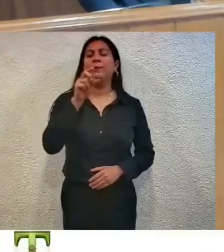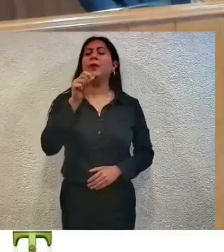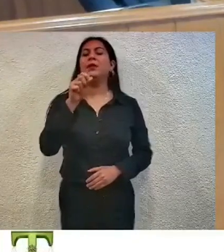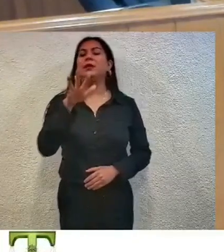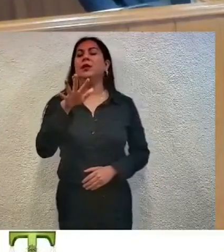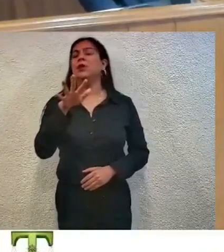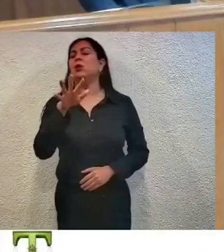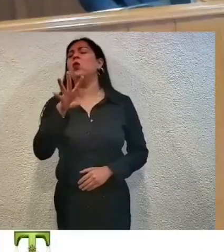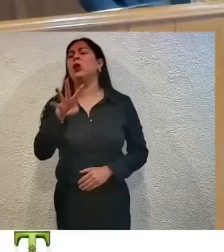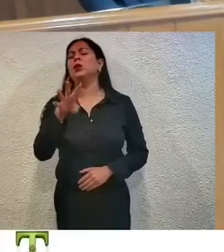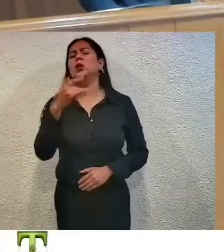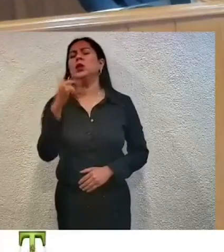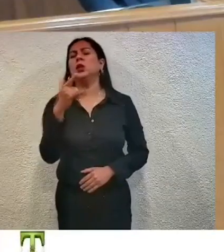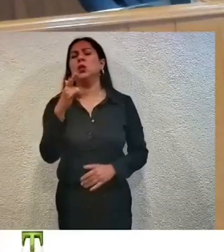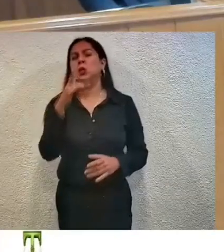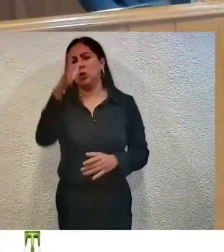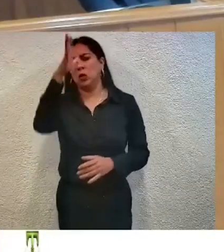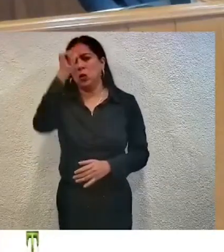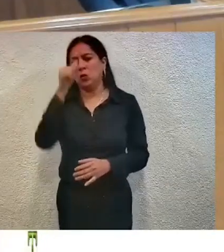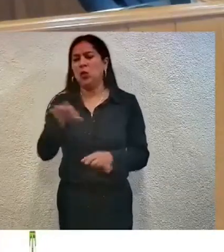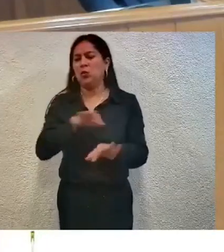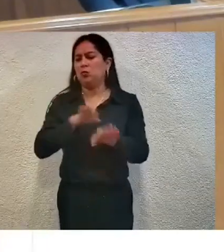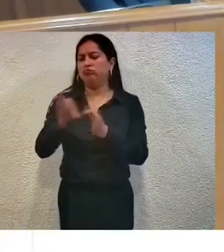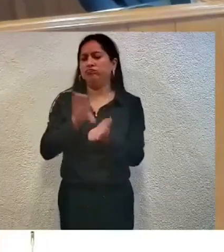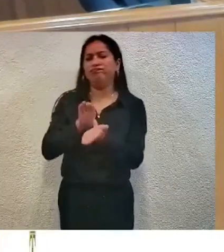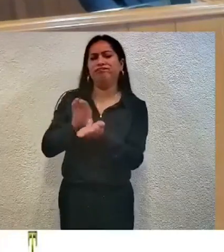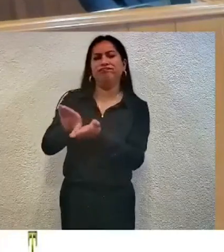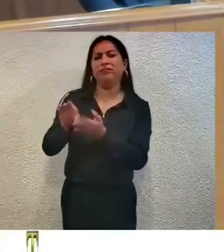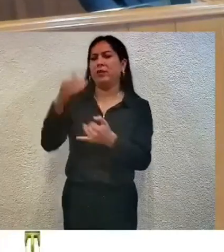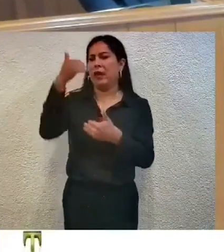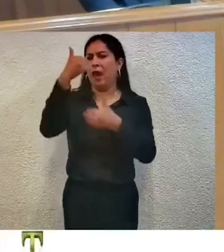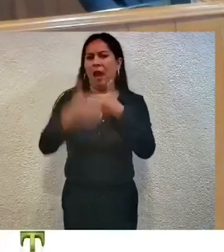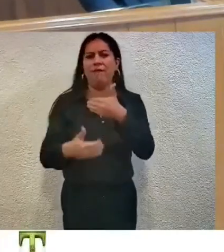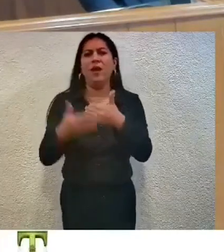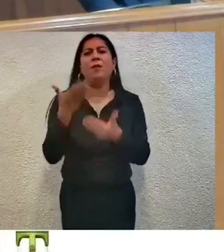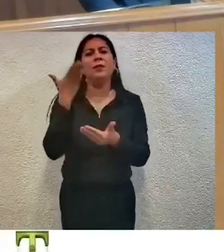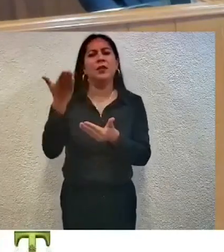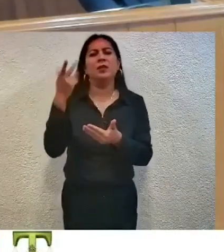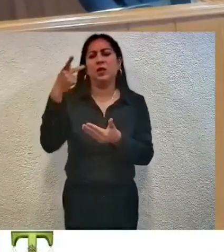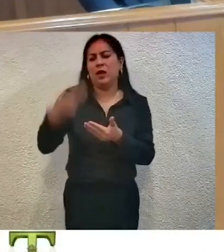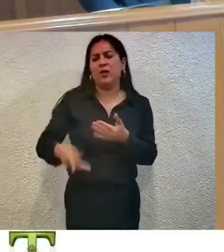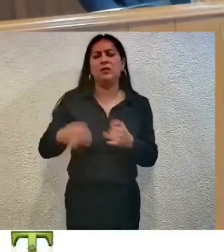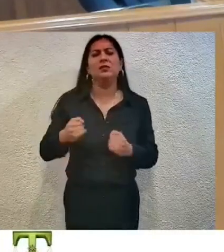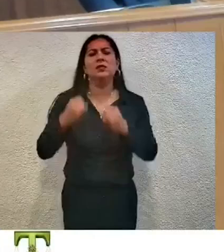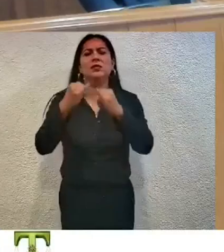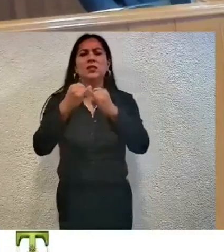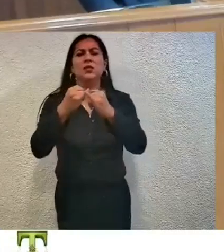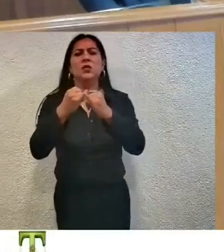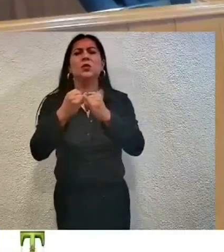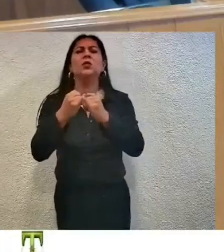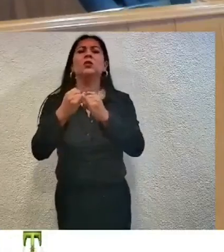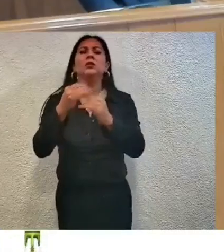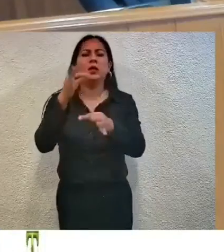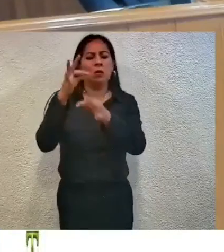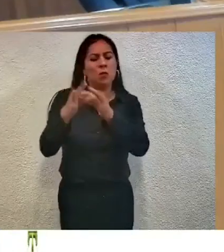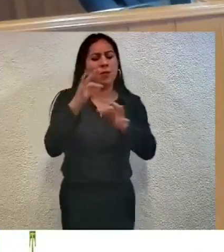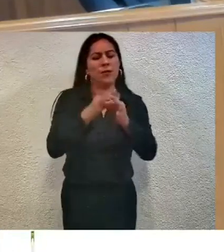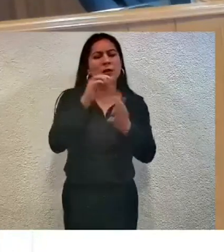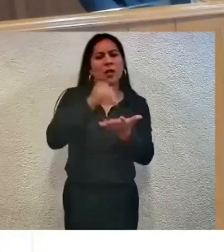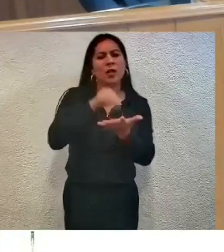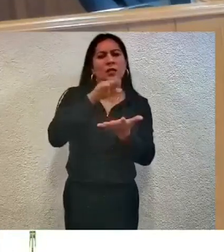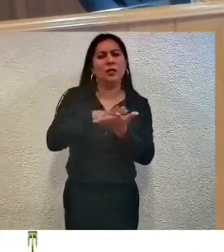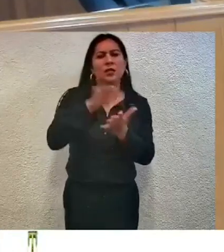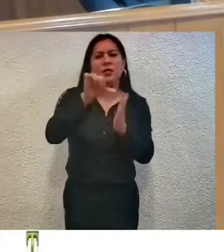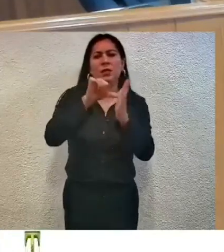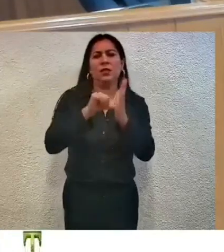El 24 de julio, las partes suscribieron un convenio laboral con recibo finiquito, solicitando a esta autoridad jurisdiccional